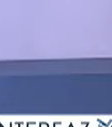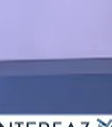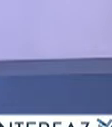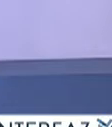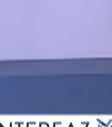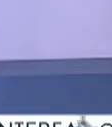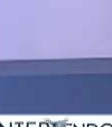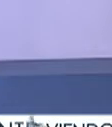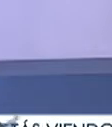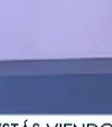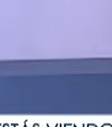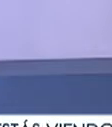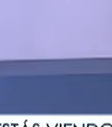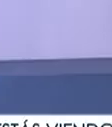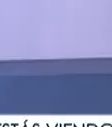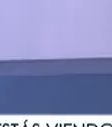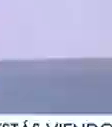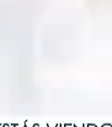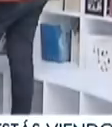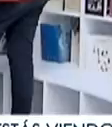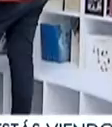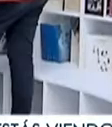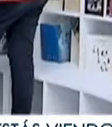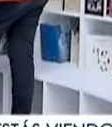para esta fiesta cultural.